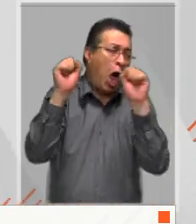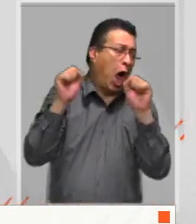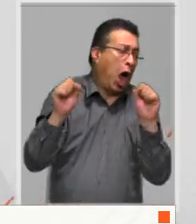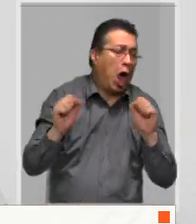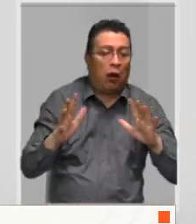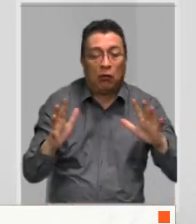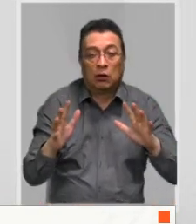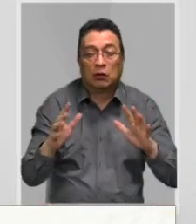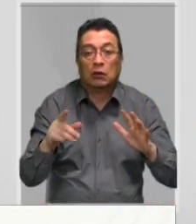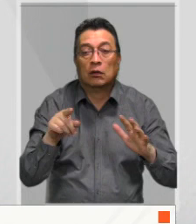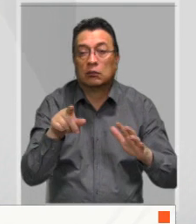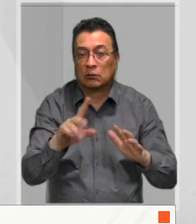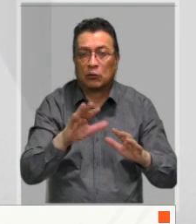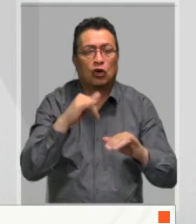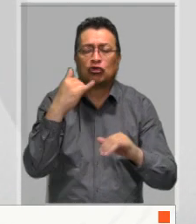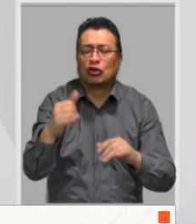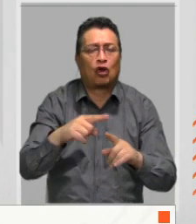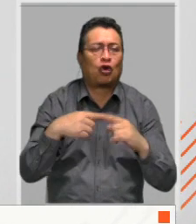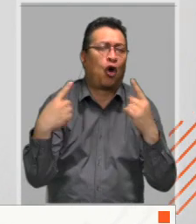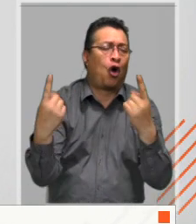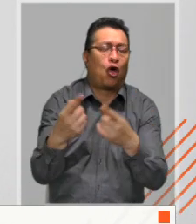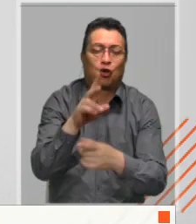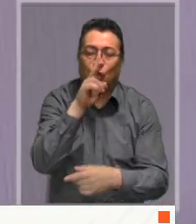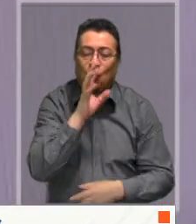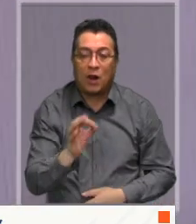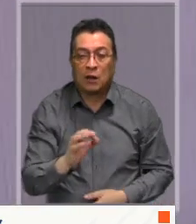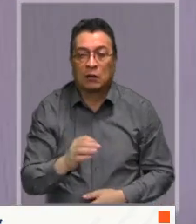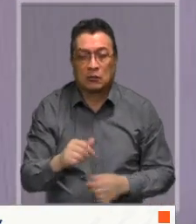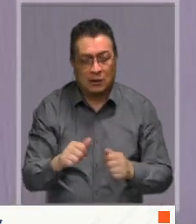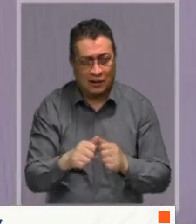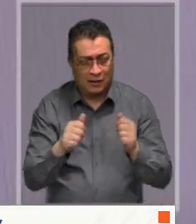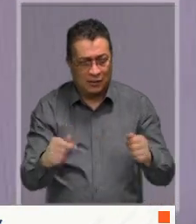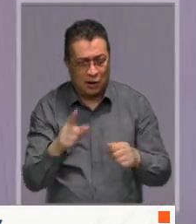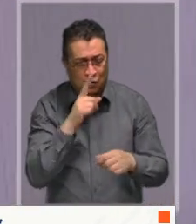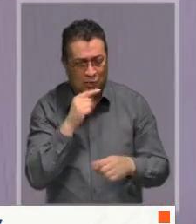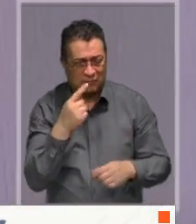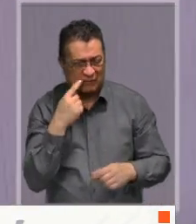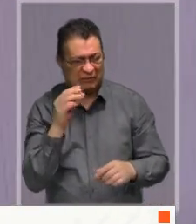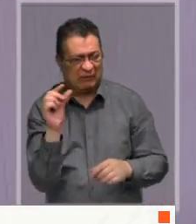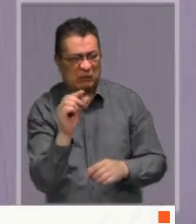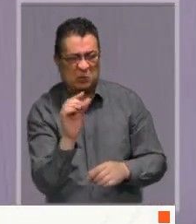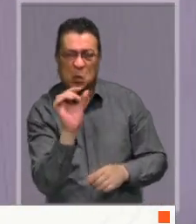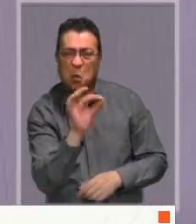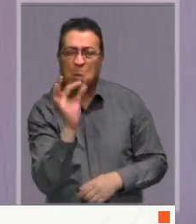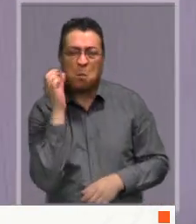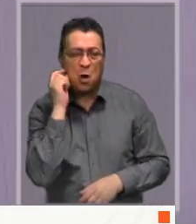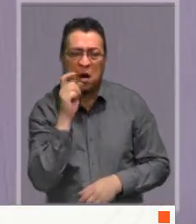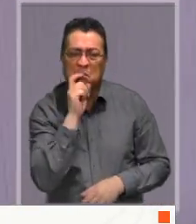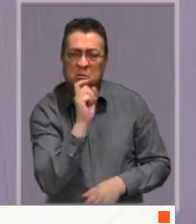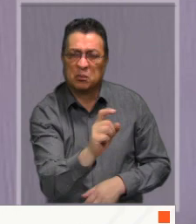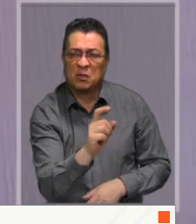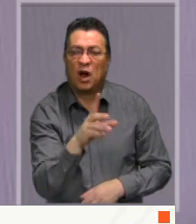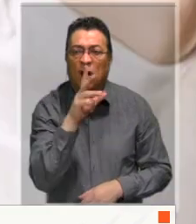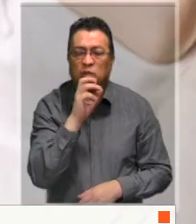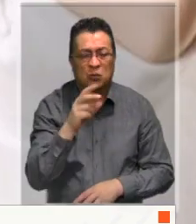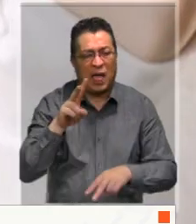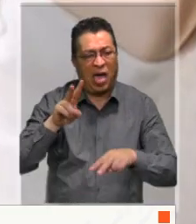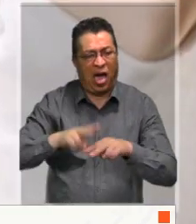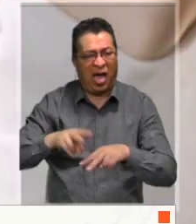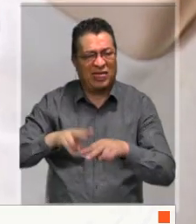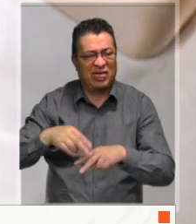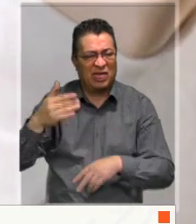esto pasa un poco en todas partes no Además de que es sexista lo que dijo el papa es bien anticuado